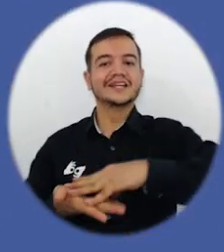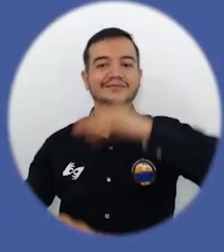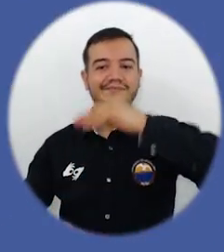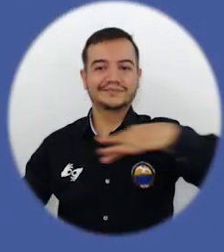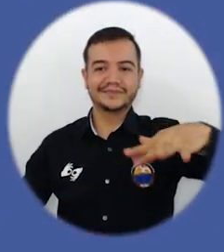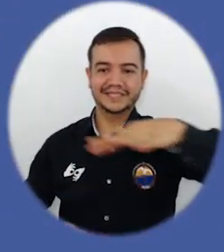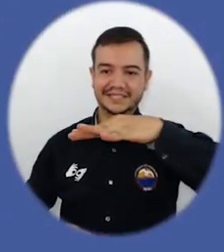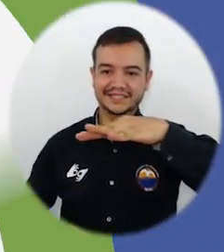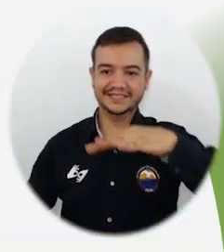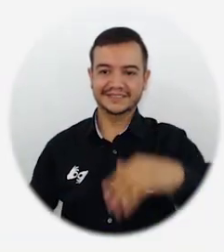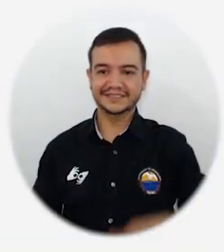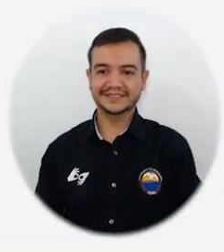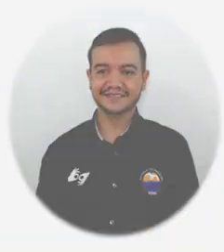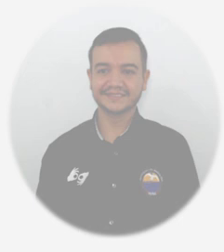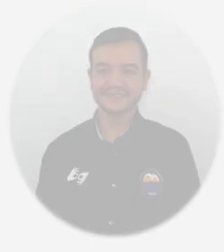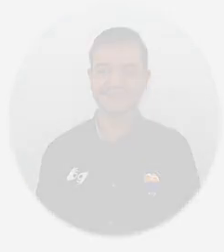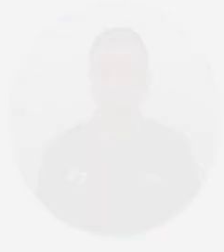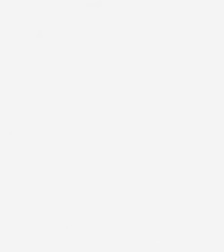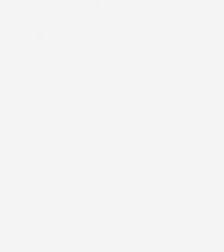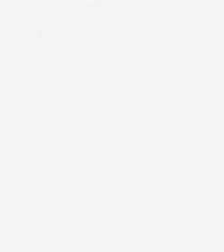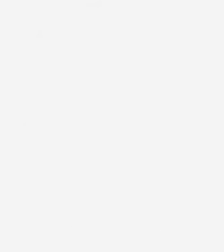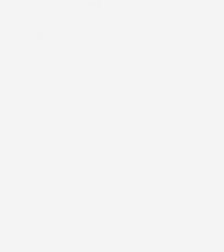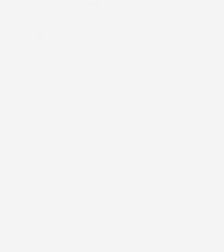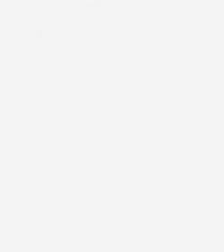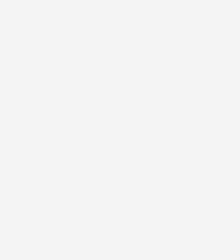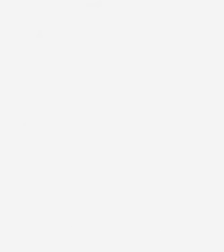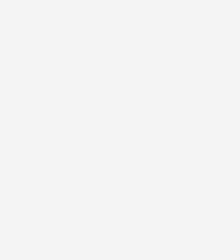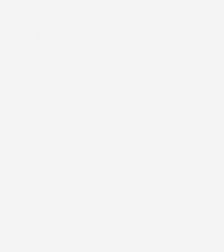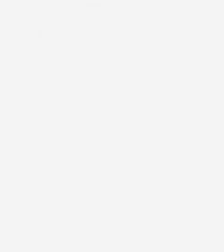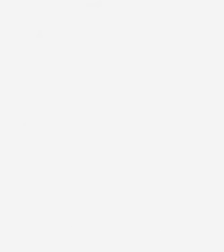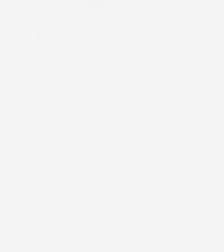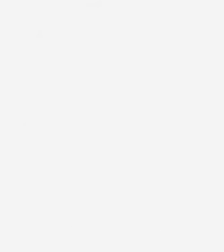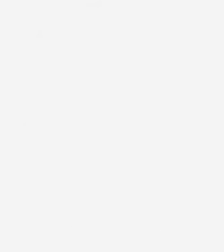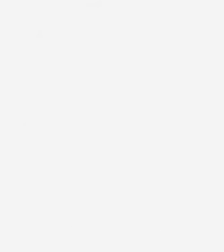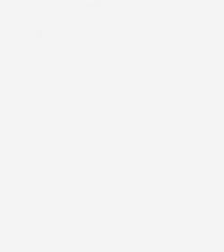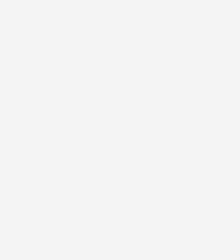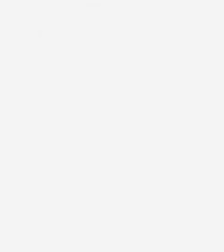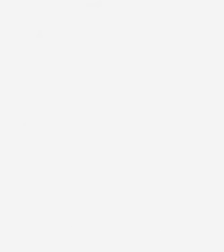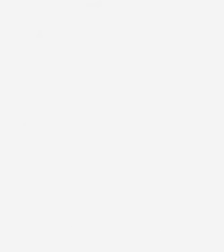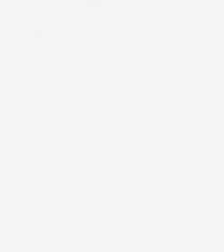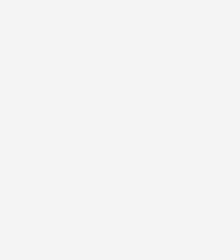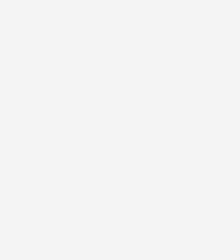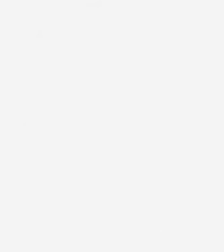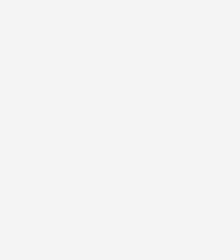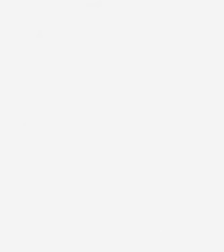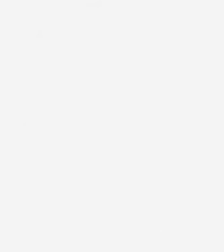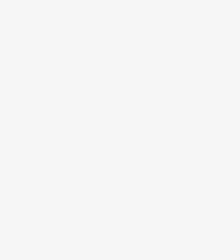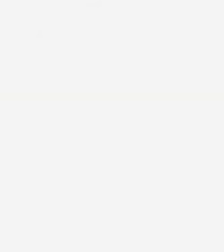Universidad del Magdalena, aún más incluyente e innovadora.